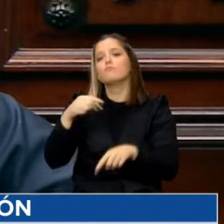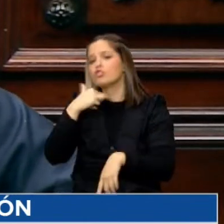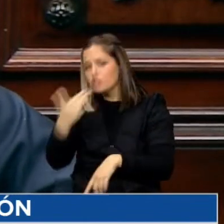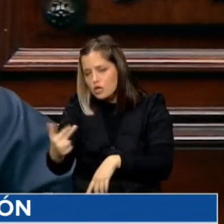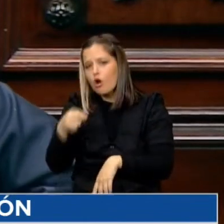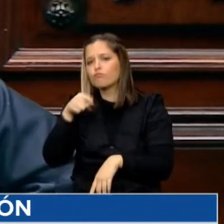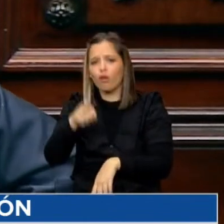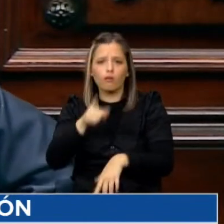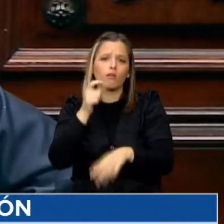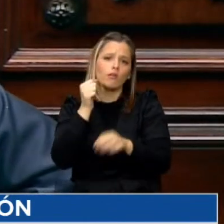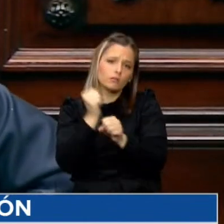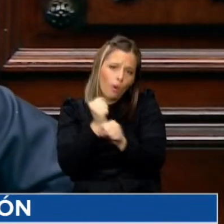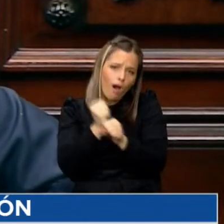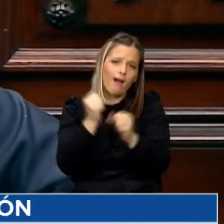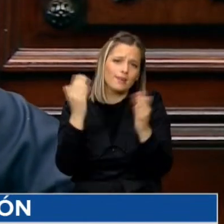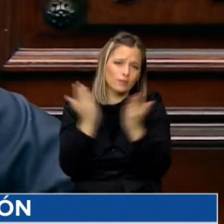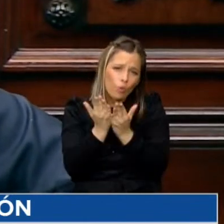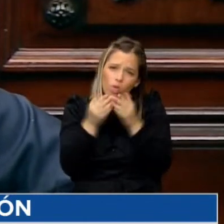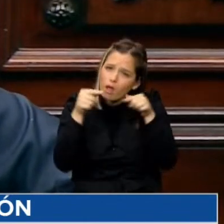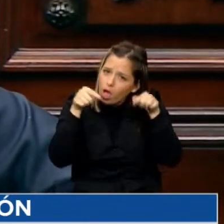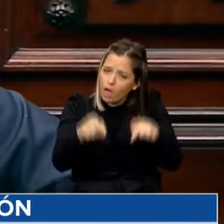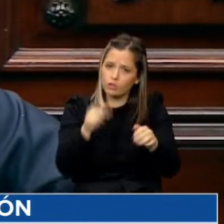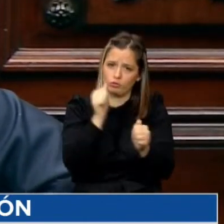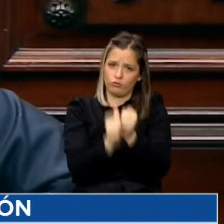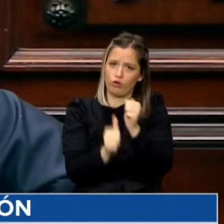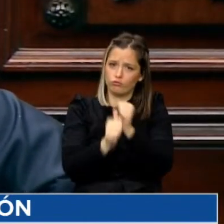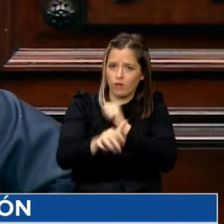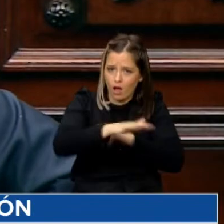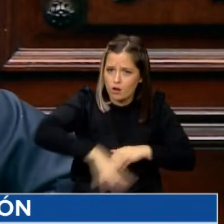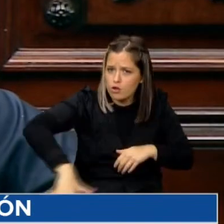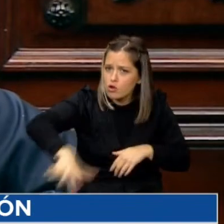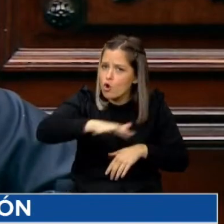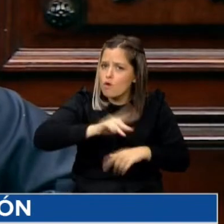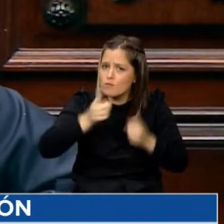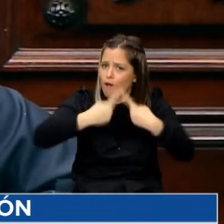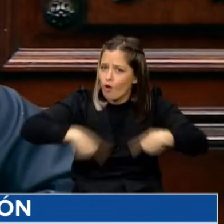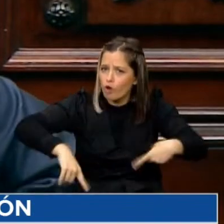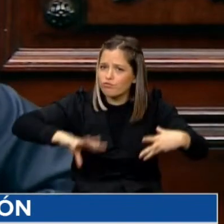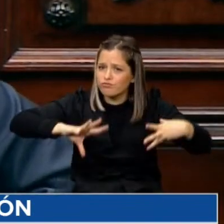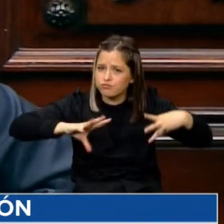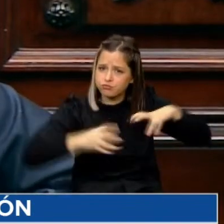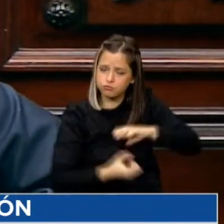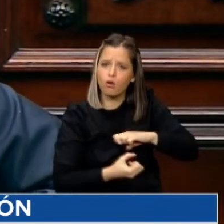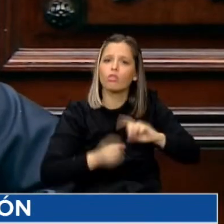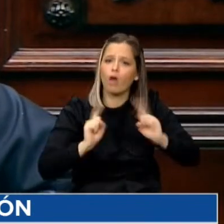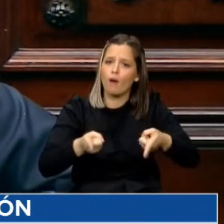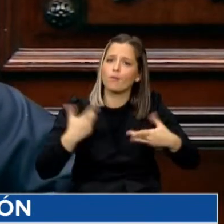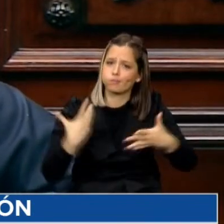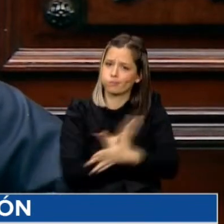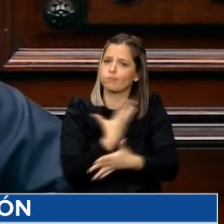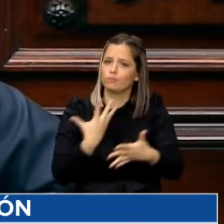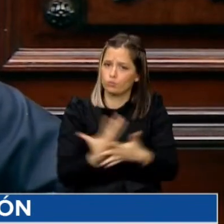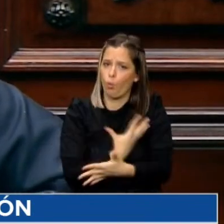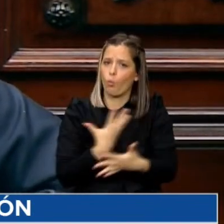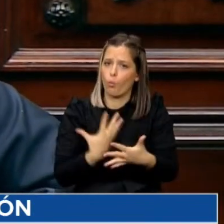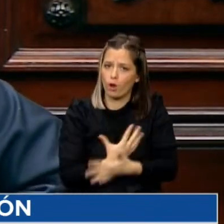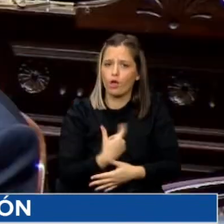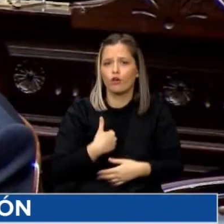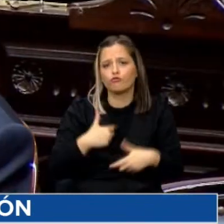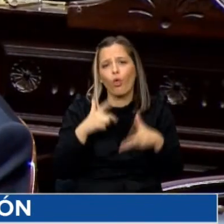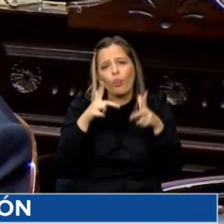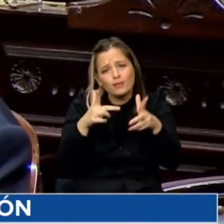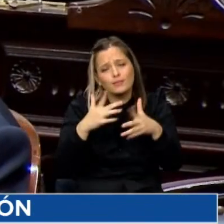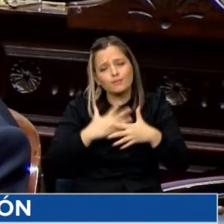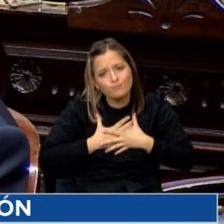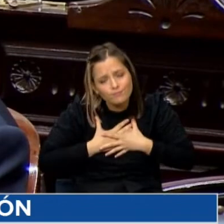Rosario, estudian, trabajan y sufren cada una de las consecuencias. Lo que yo quiero decirles, hasta casi